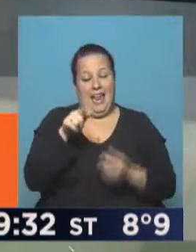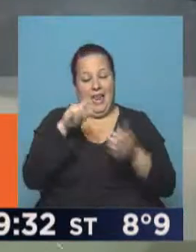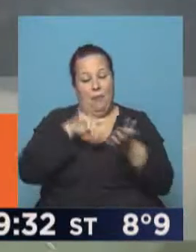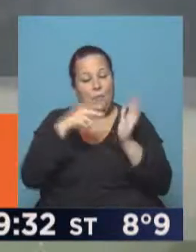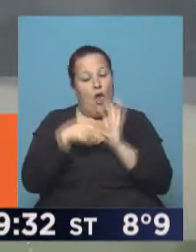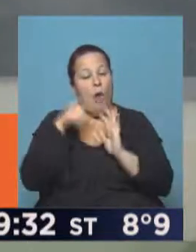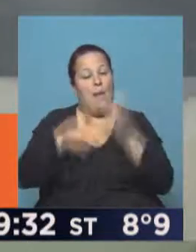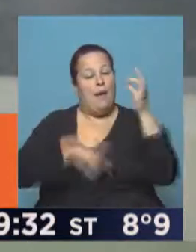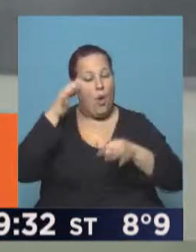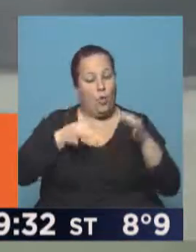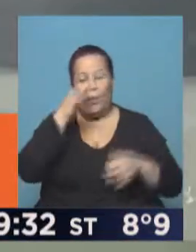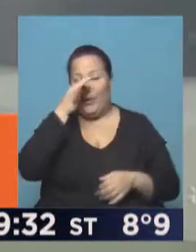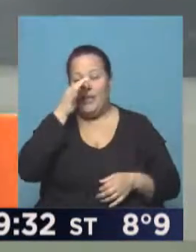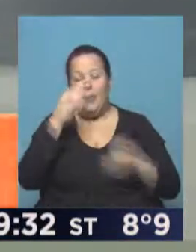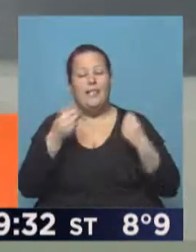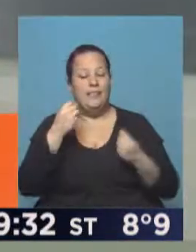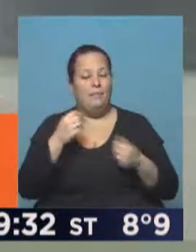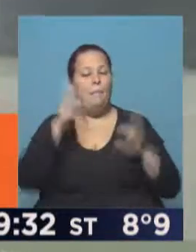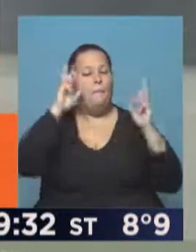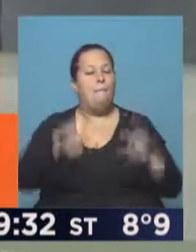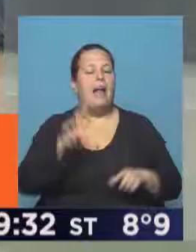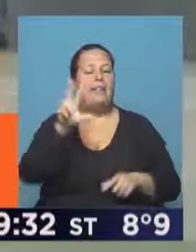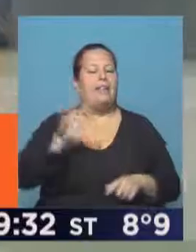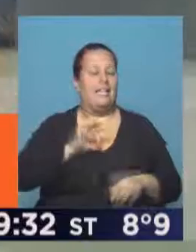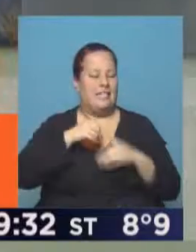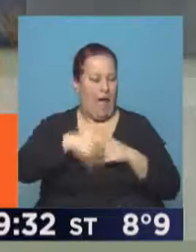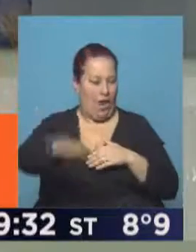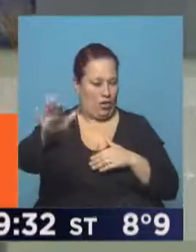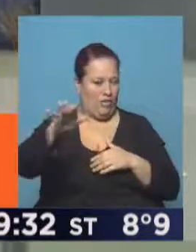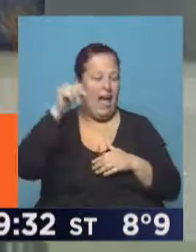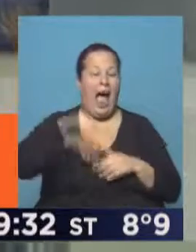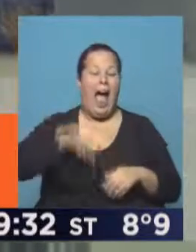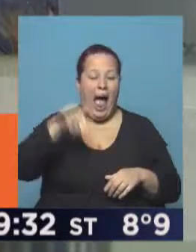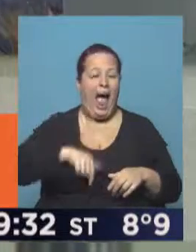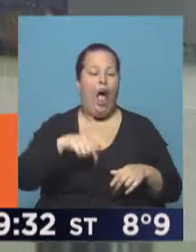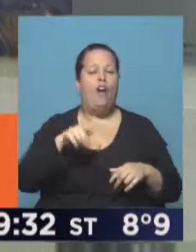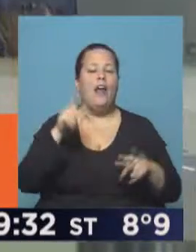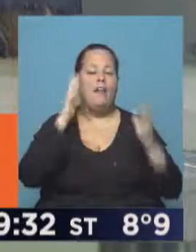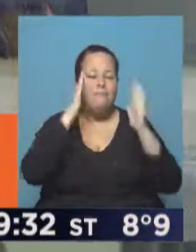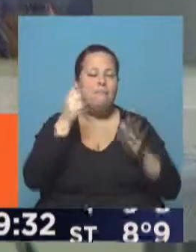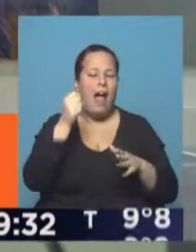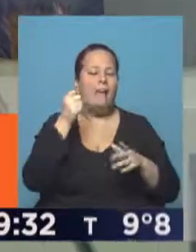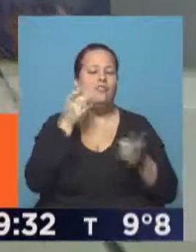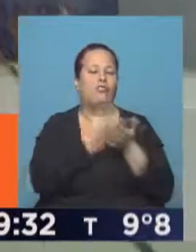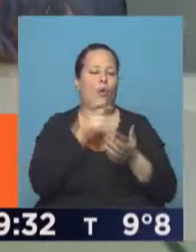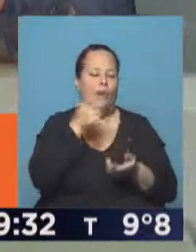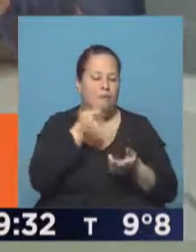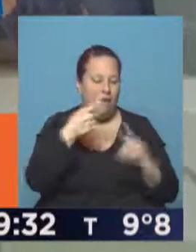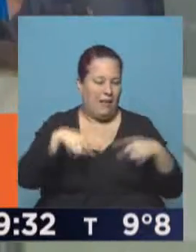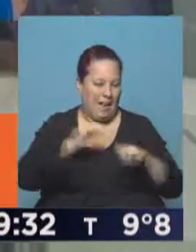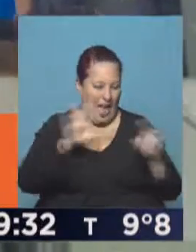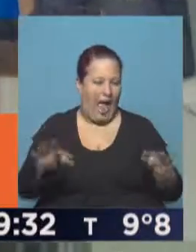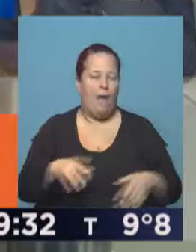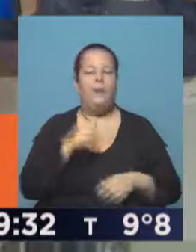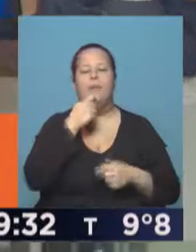problema de Justicia 2020 es que es un plan para 3 años. Sí. Y en este momento se están dedicando a los delitos complejos. Los